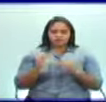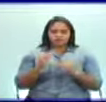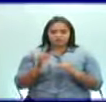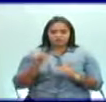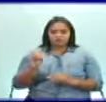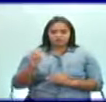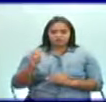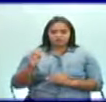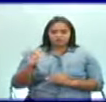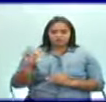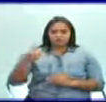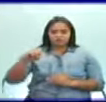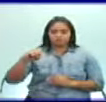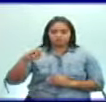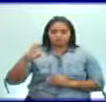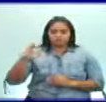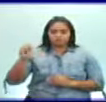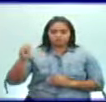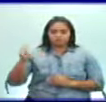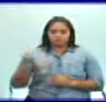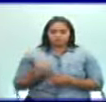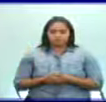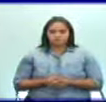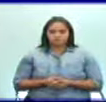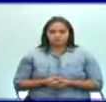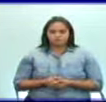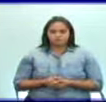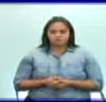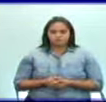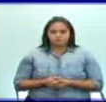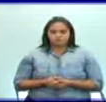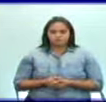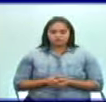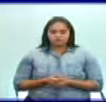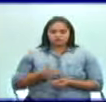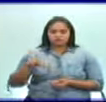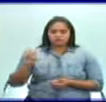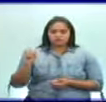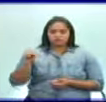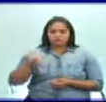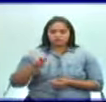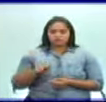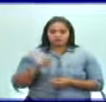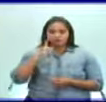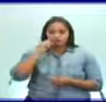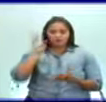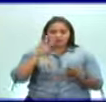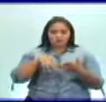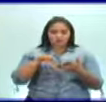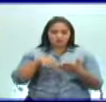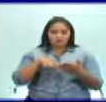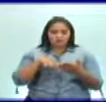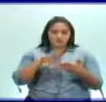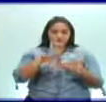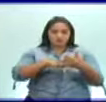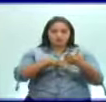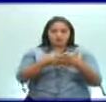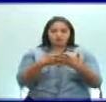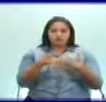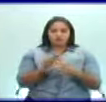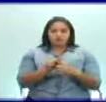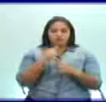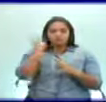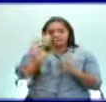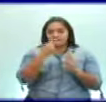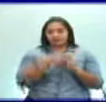se sobreentiende que cuando no está es 10, coincide. El logaritmo, al buscarlo en la tabla, el logaritmo decimal de 2, aplicar la